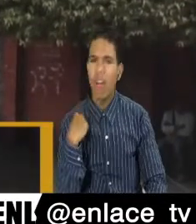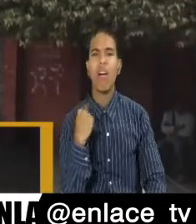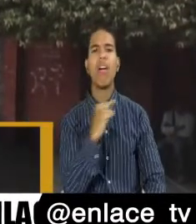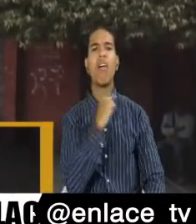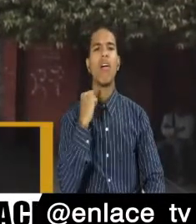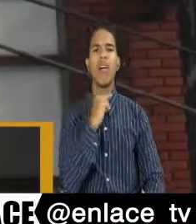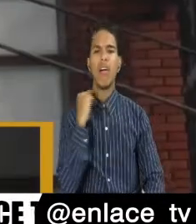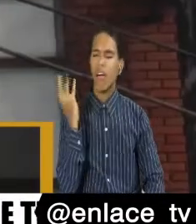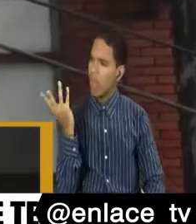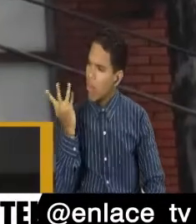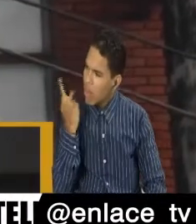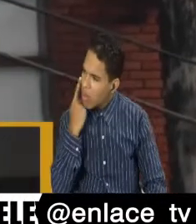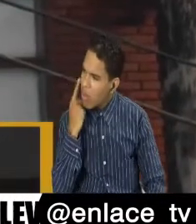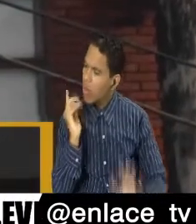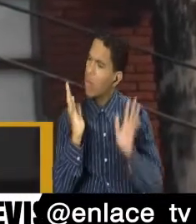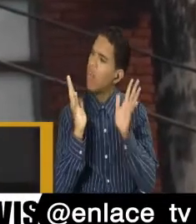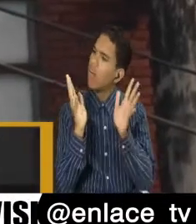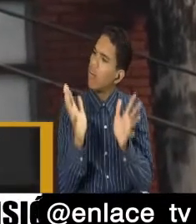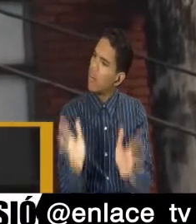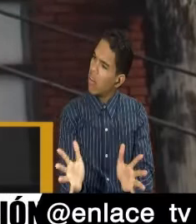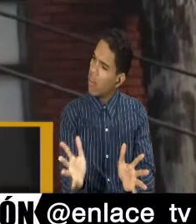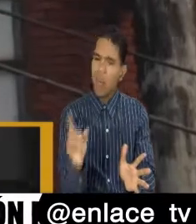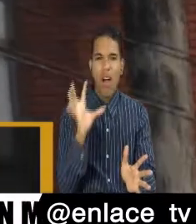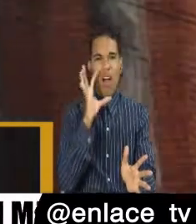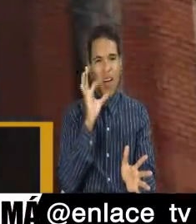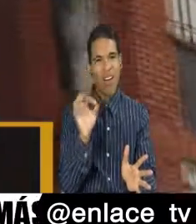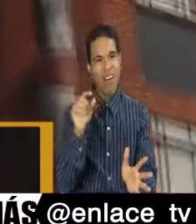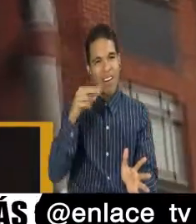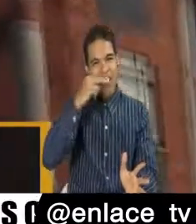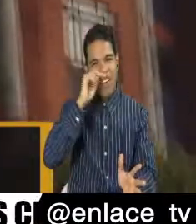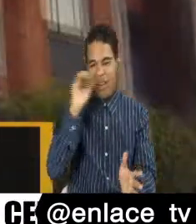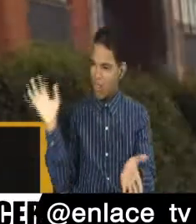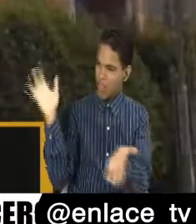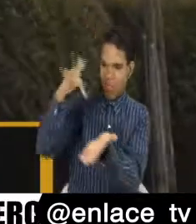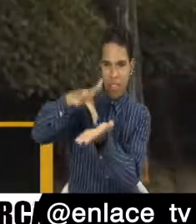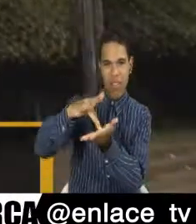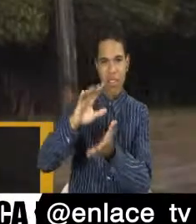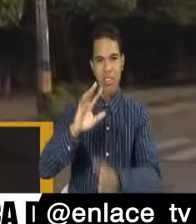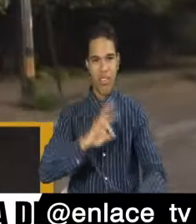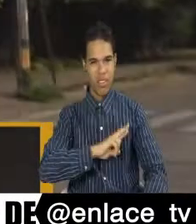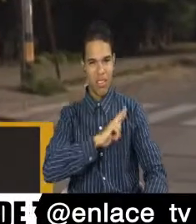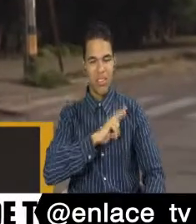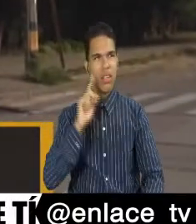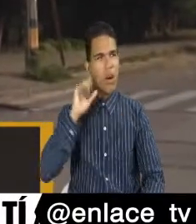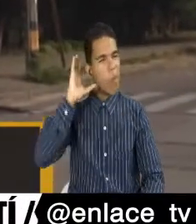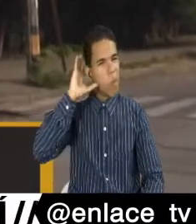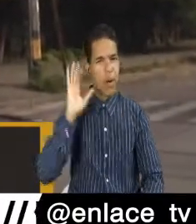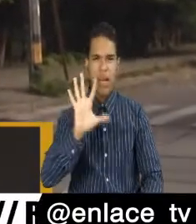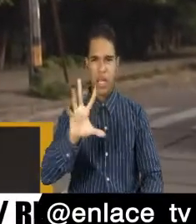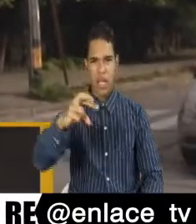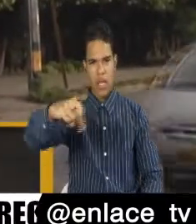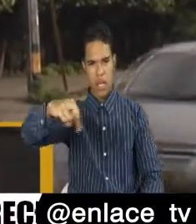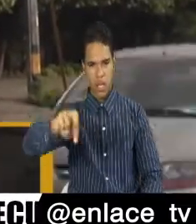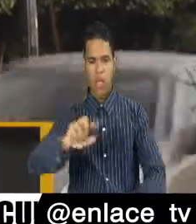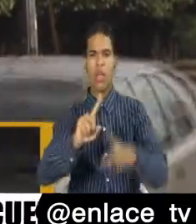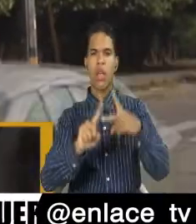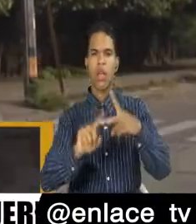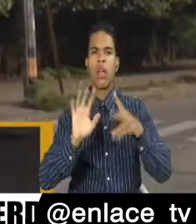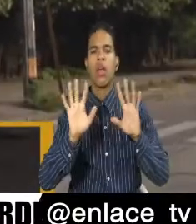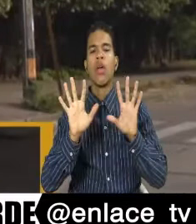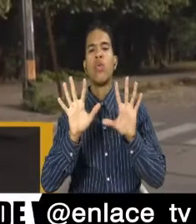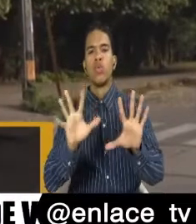la parroquia en donde él iba. Ese niño hizo quinto de primaria en una de las sedes del colegio Camilo Torres